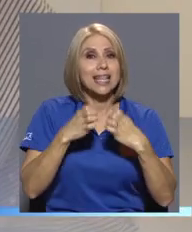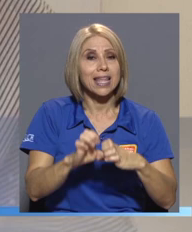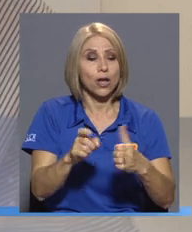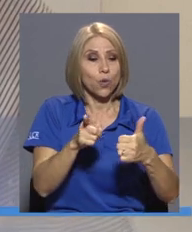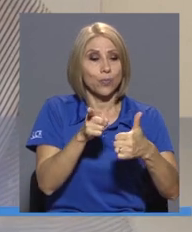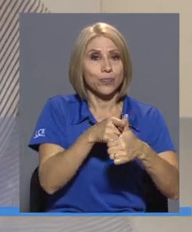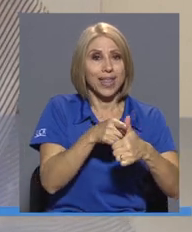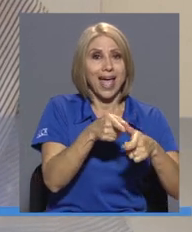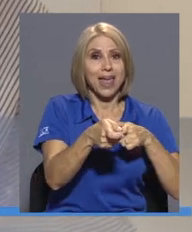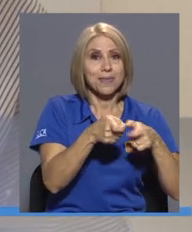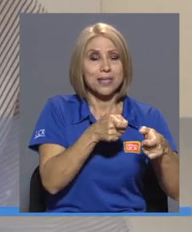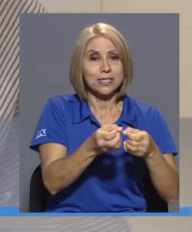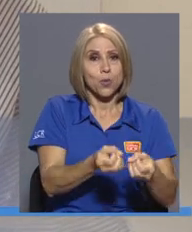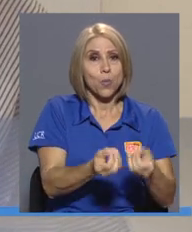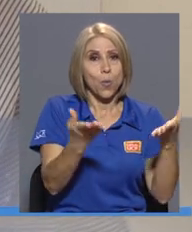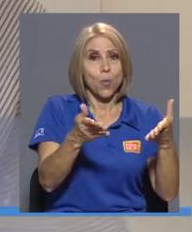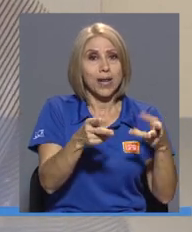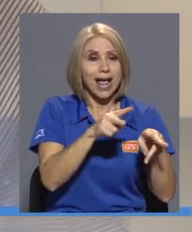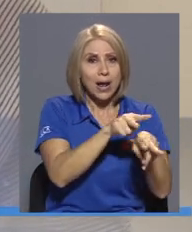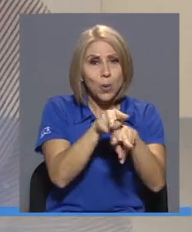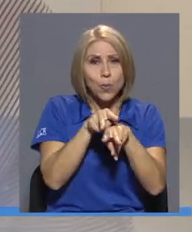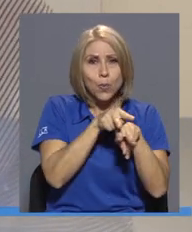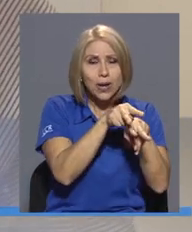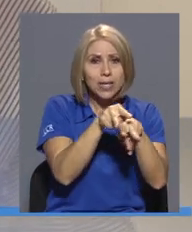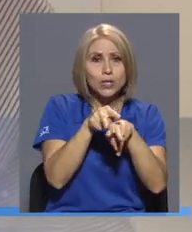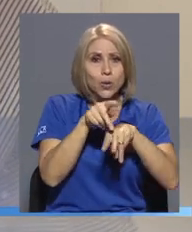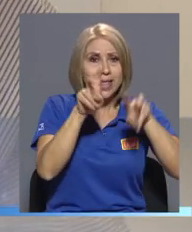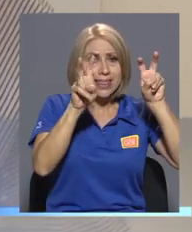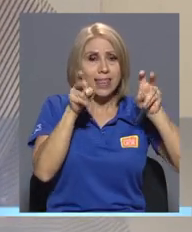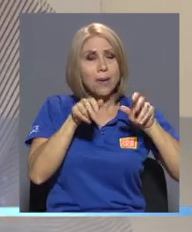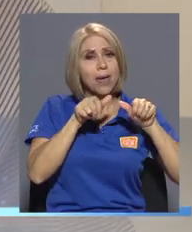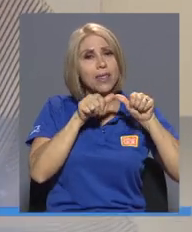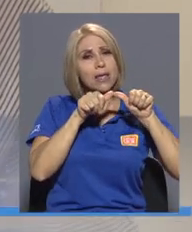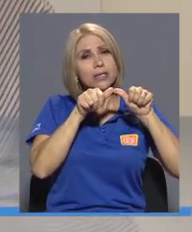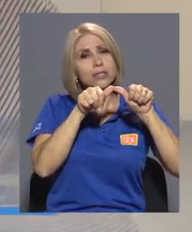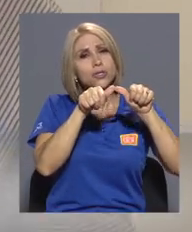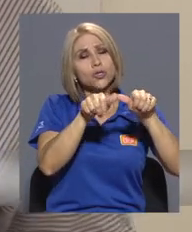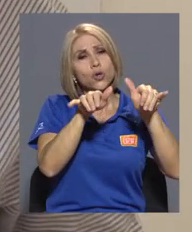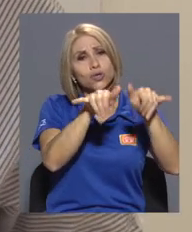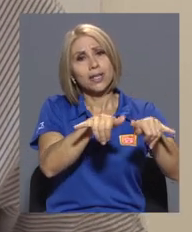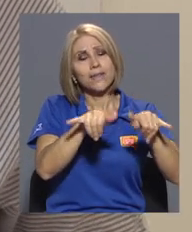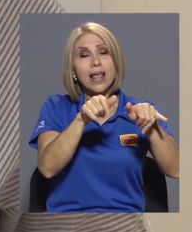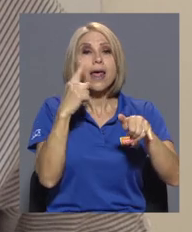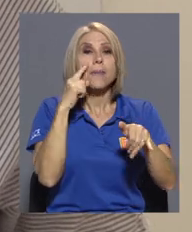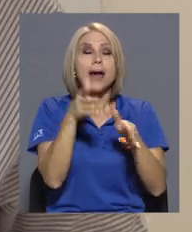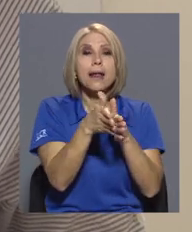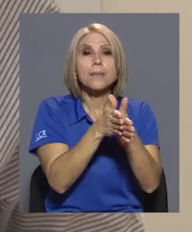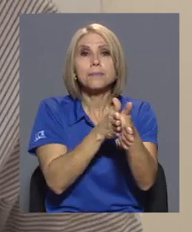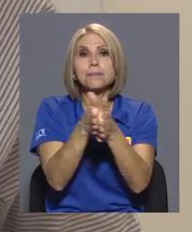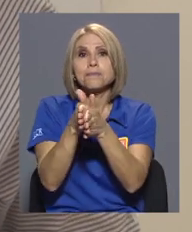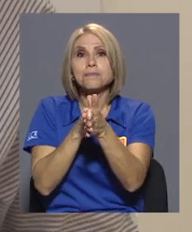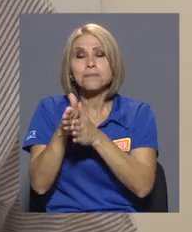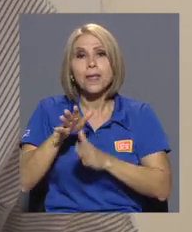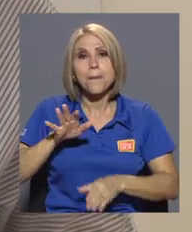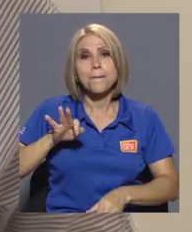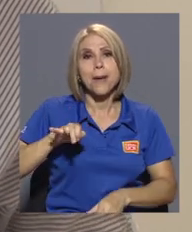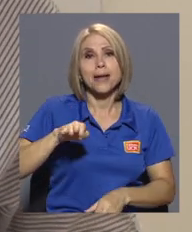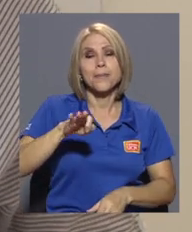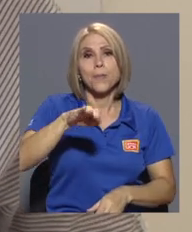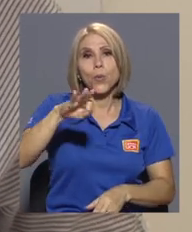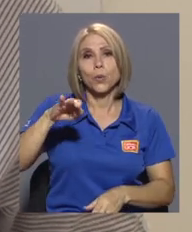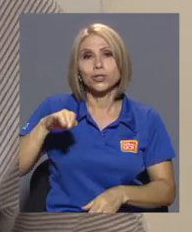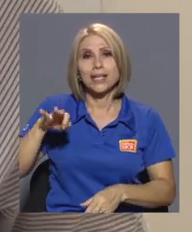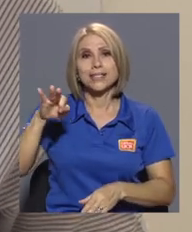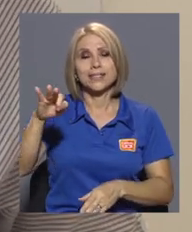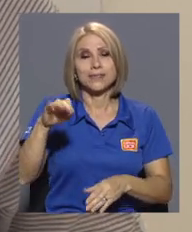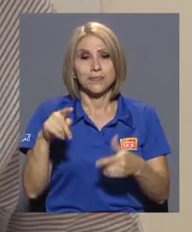como rector en materia de sostenibilidad para el aprovechamiento de las mariposas y la